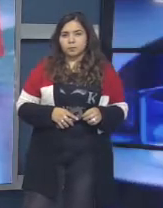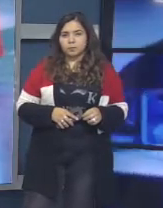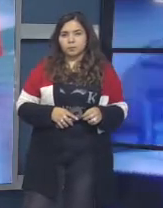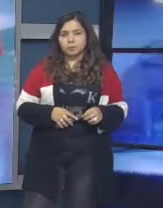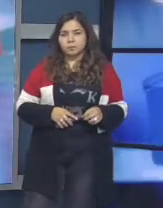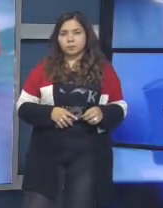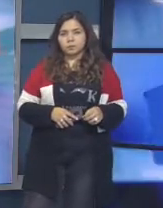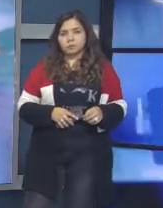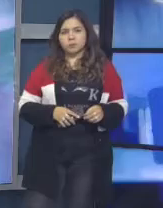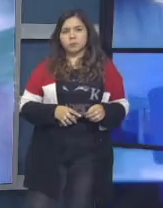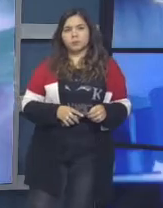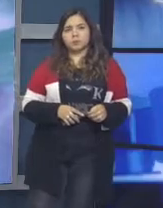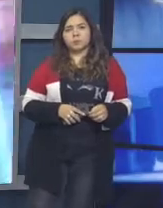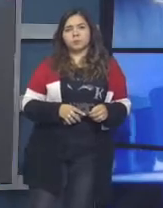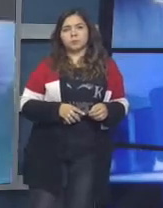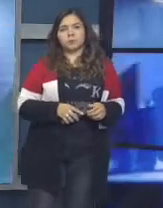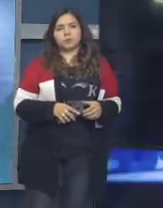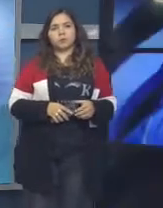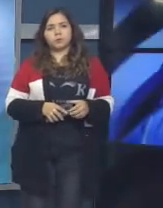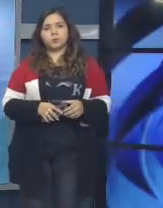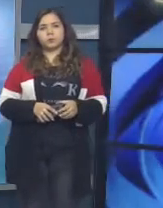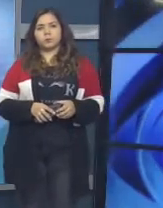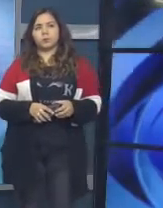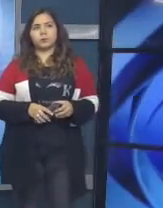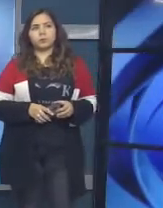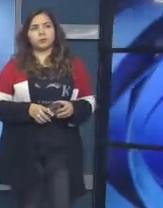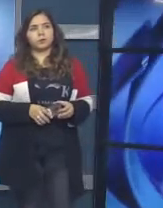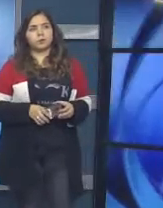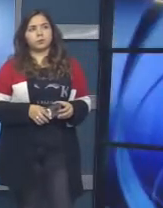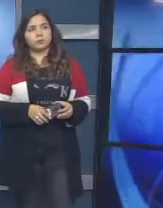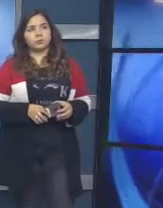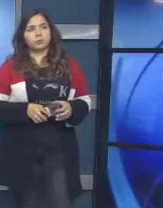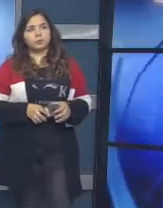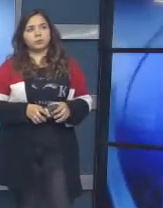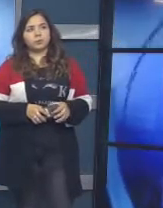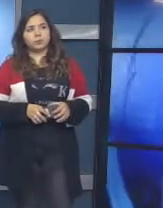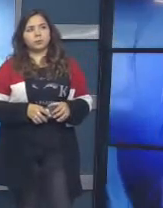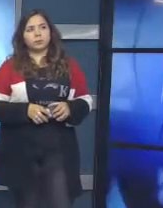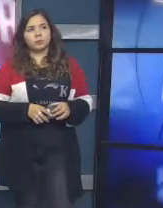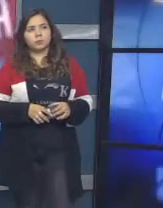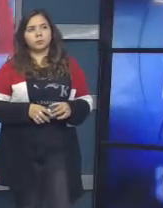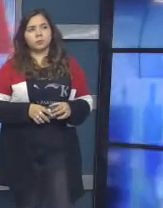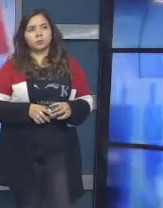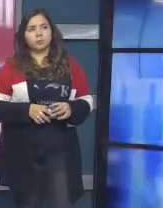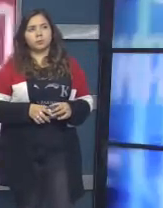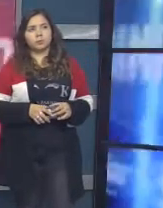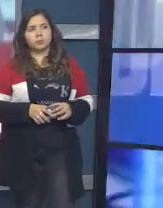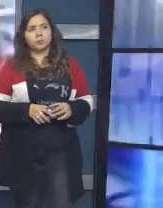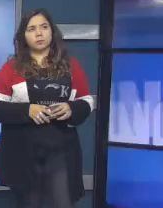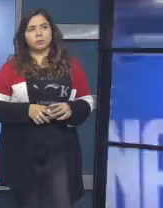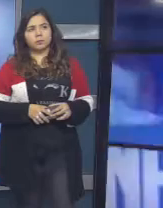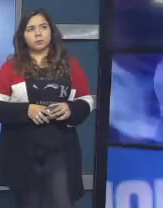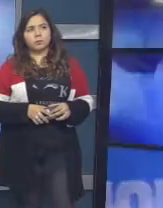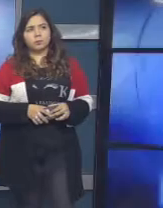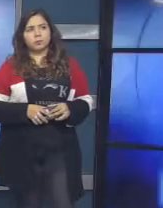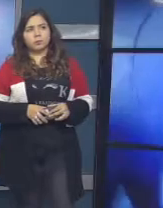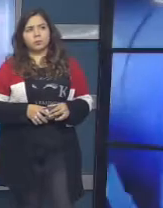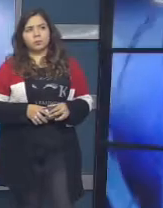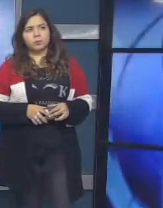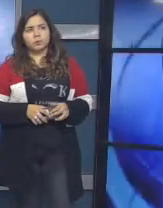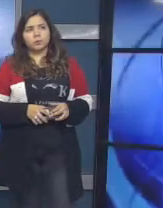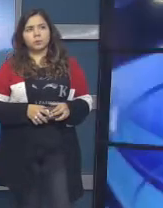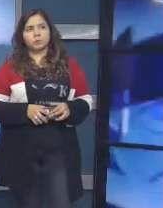bastante irresponsable debido a esta situación, que no sabemos primero cuándo se van a abrir las fronteras de